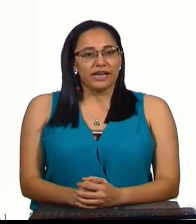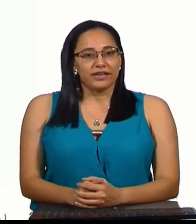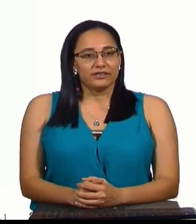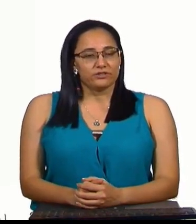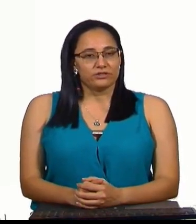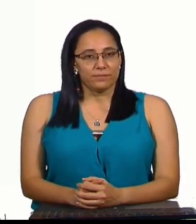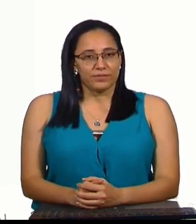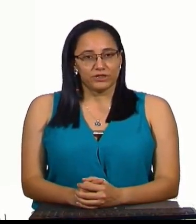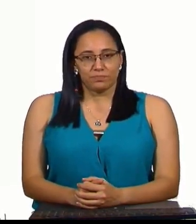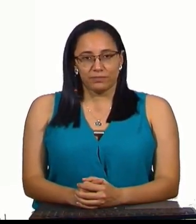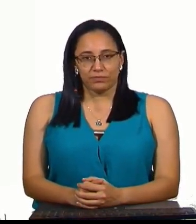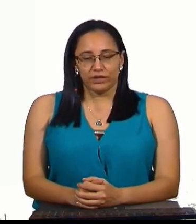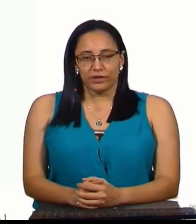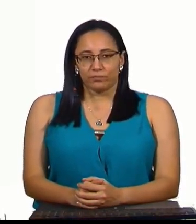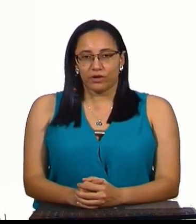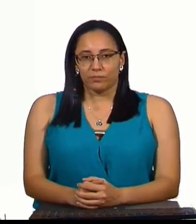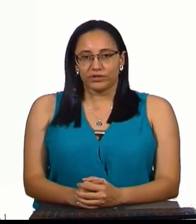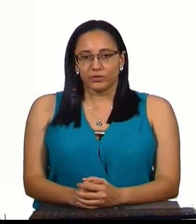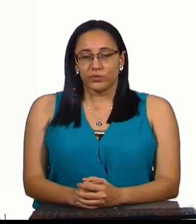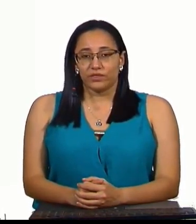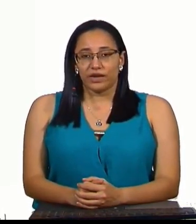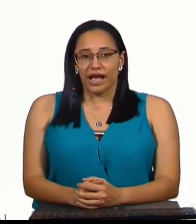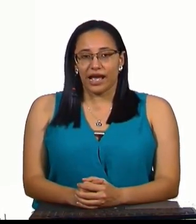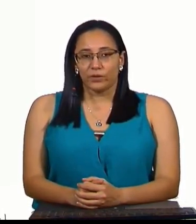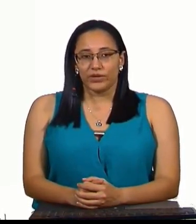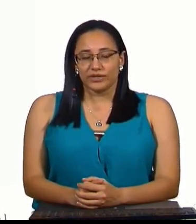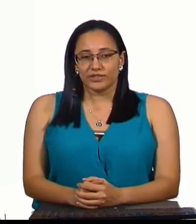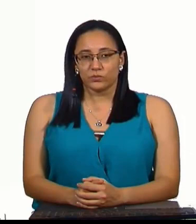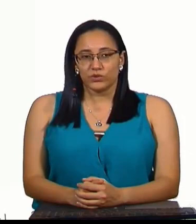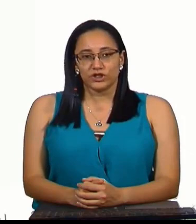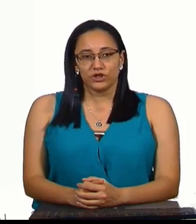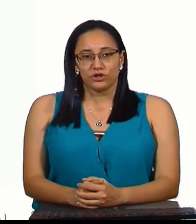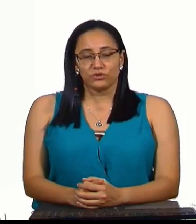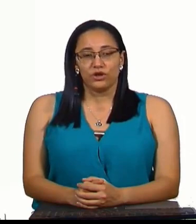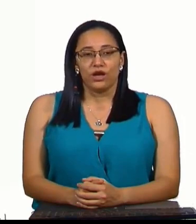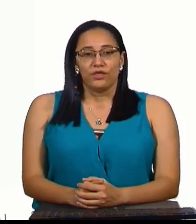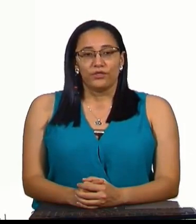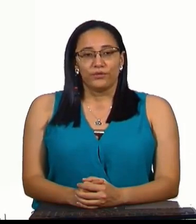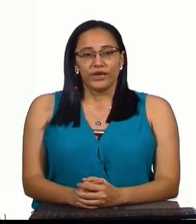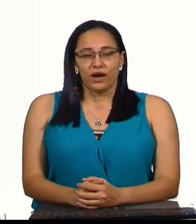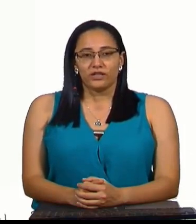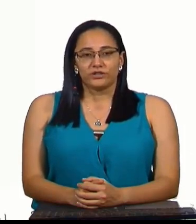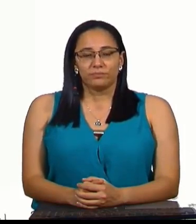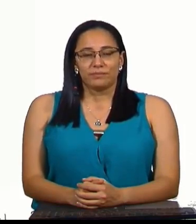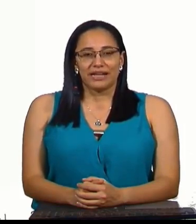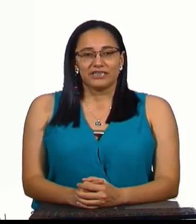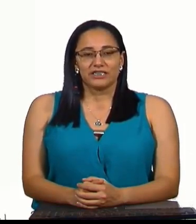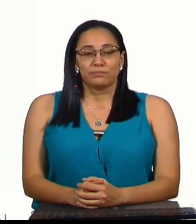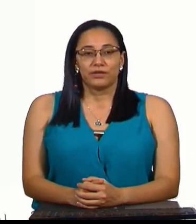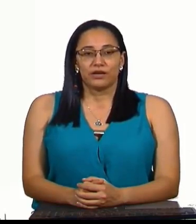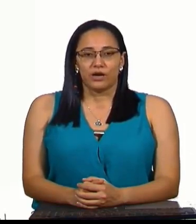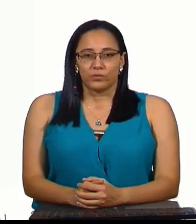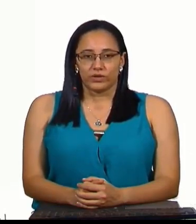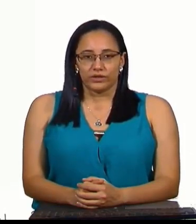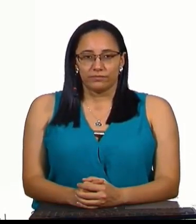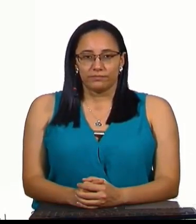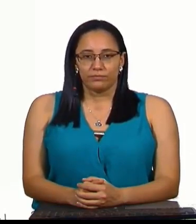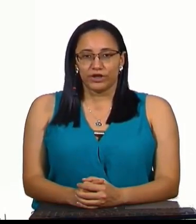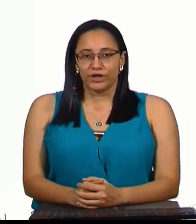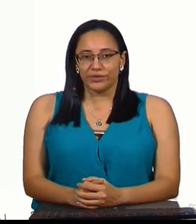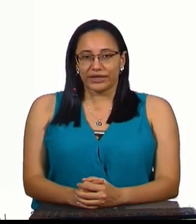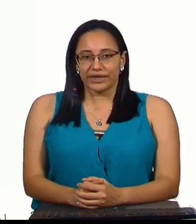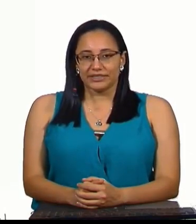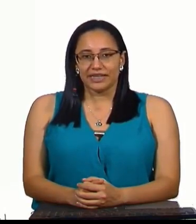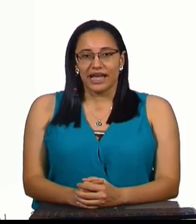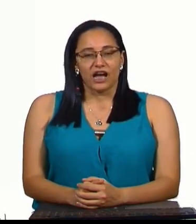Tornadoes are likely to damage people and property with their high winds, which go to 300 miles per hour.